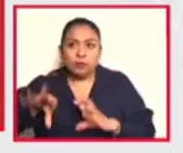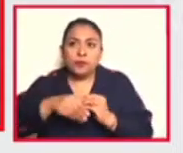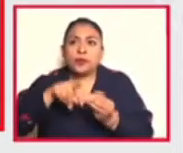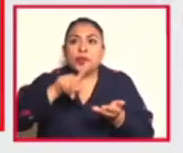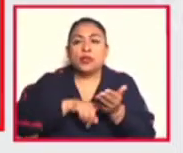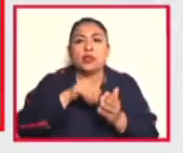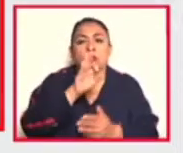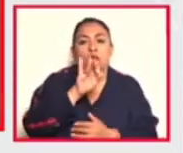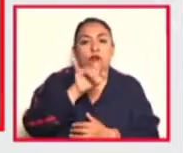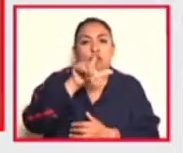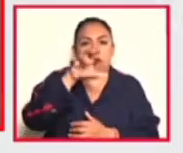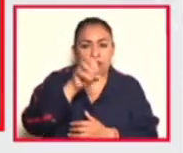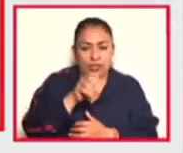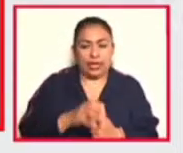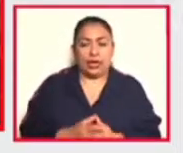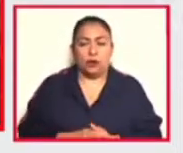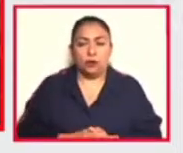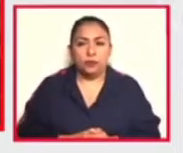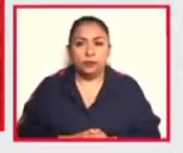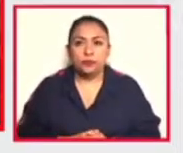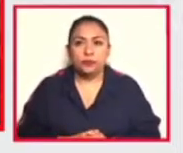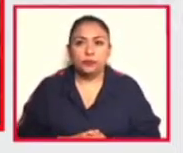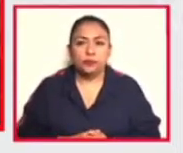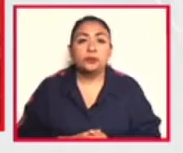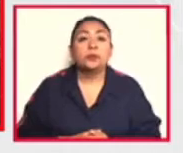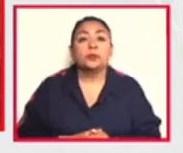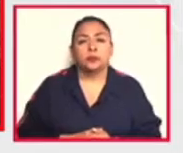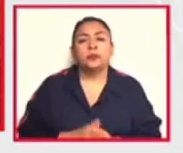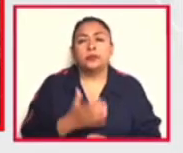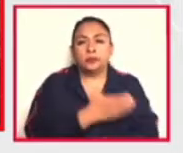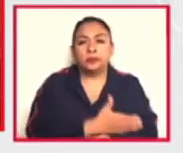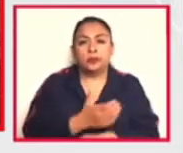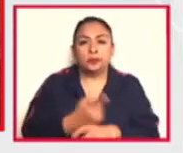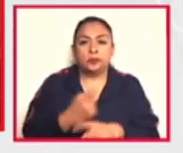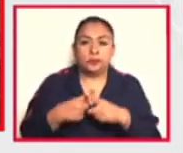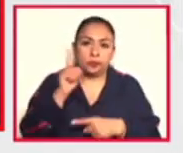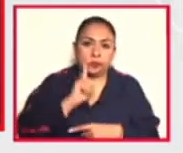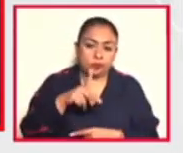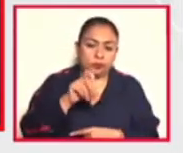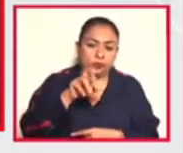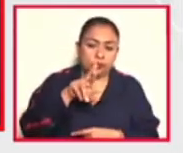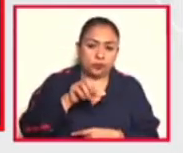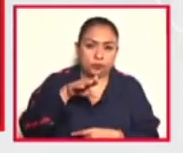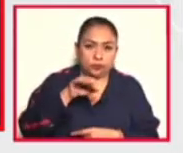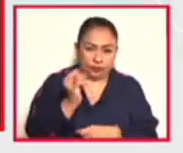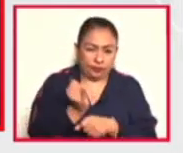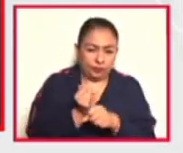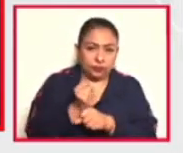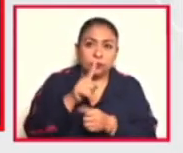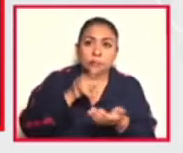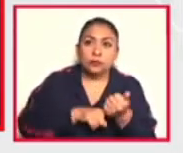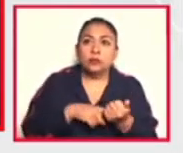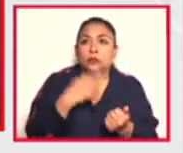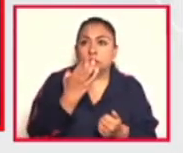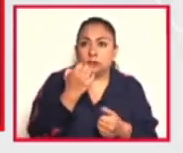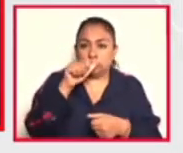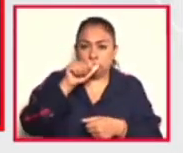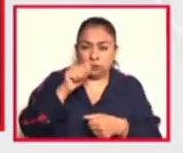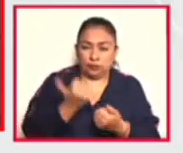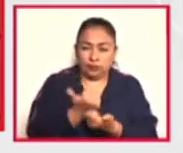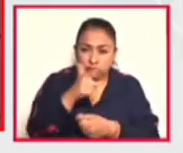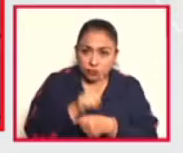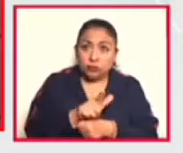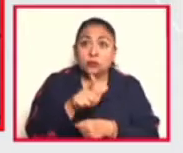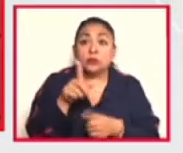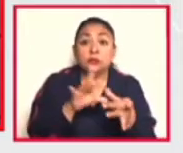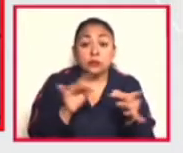Internacional del Libro de Oaxaca. Acompañada de la investigadora Karina Boegue, la integrante del Colegio Nacional, se refirió a que los seres